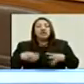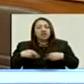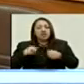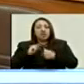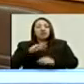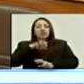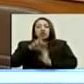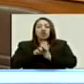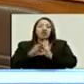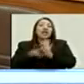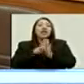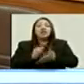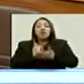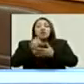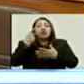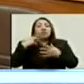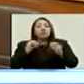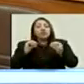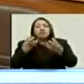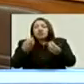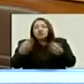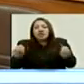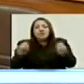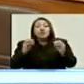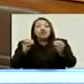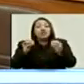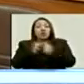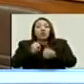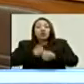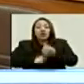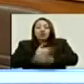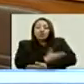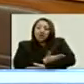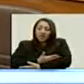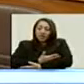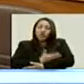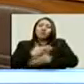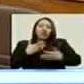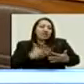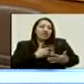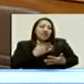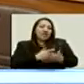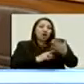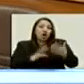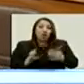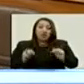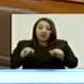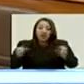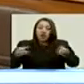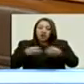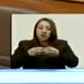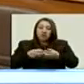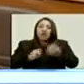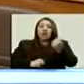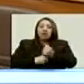ley, que va a servir para que muchas chicas adolescentes con un hijo en brazos puedan sentir que el Estado y el Congreso